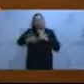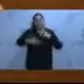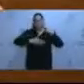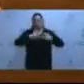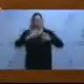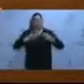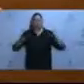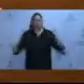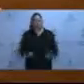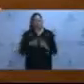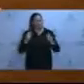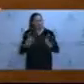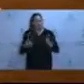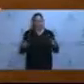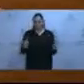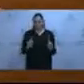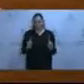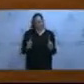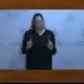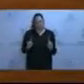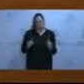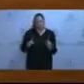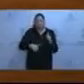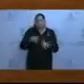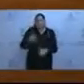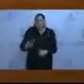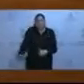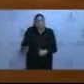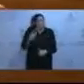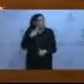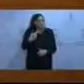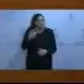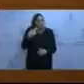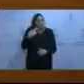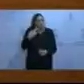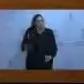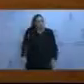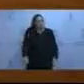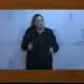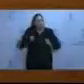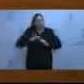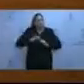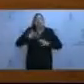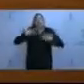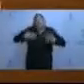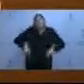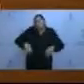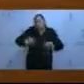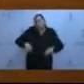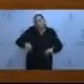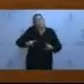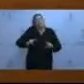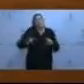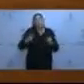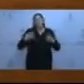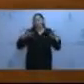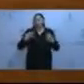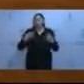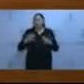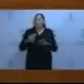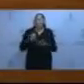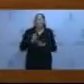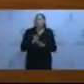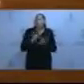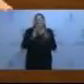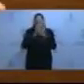sea la mejor receta. Y ante un temor que es fundado y entendible, creo yo que lo prudente es la discreción. Seguro que